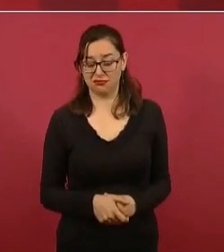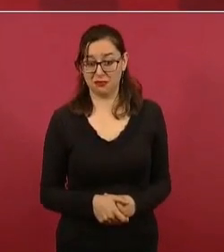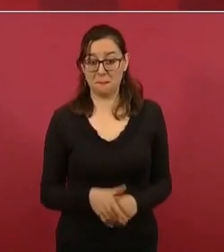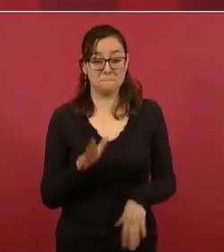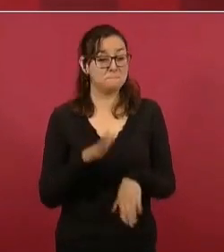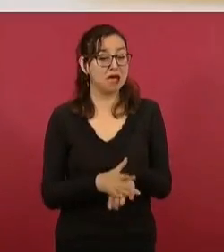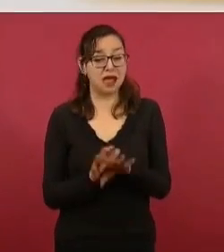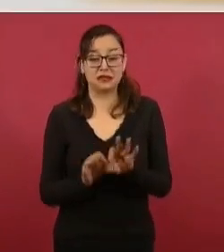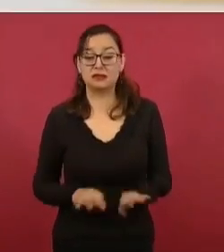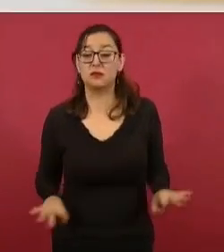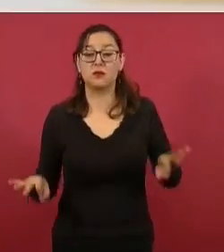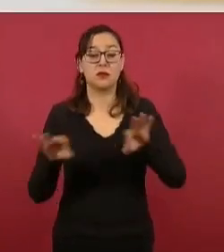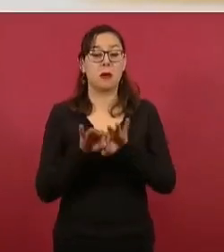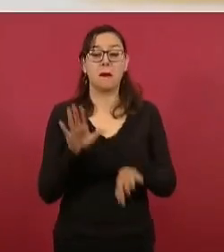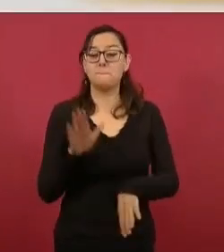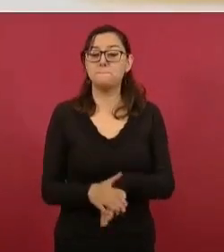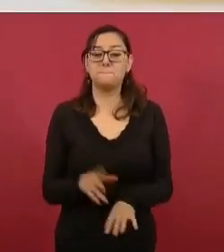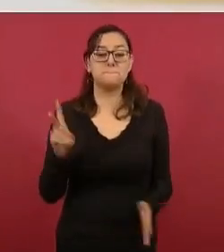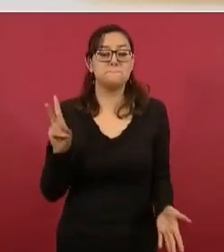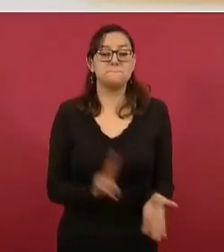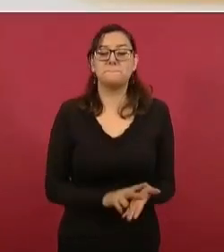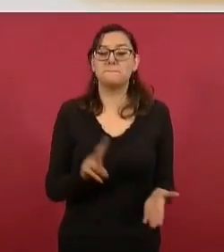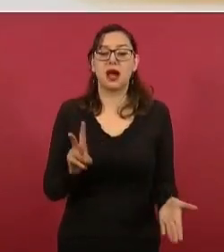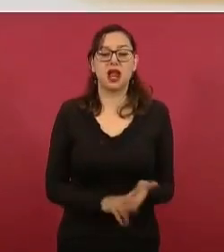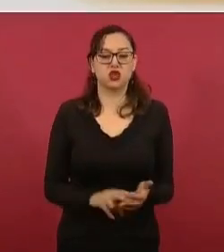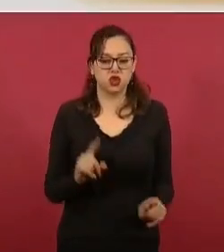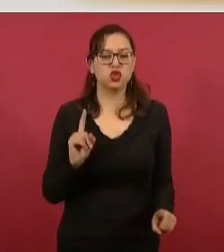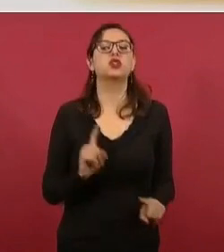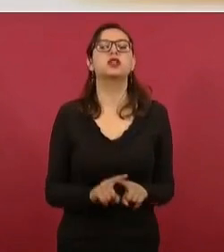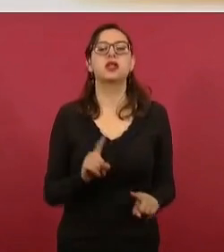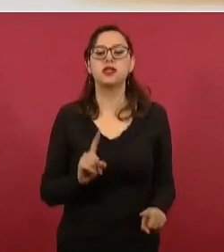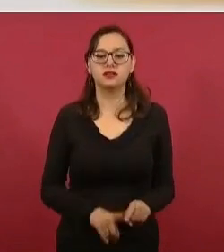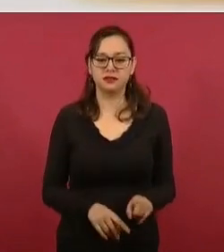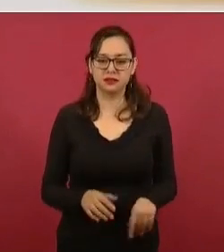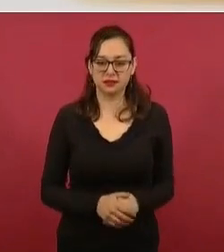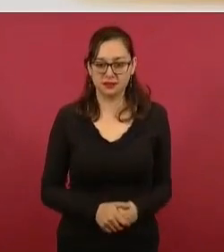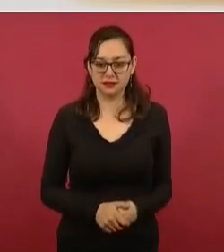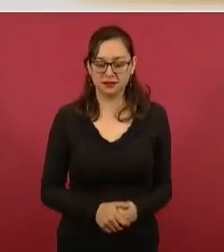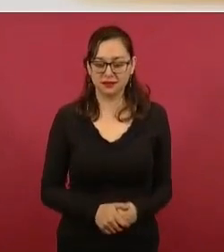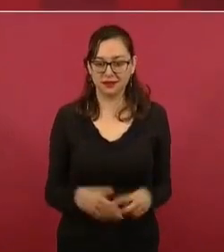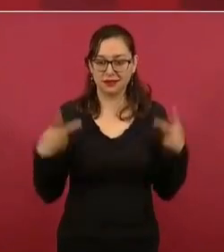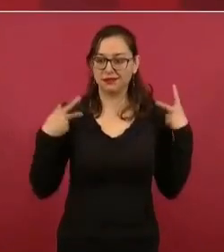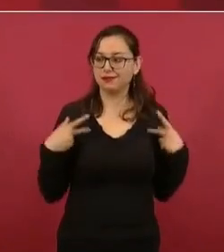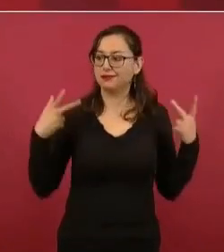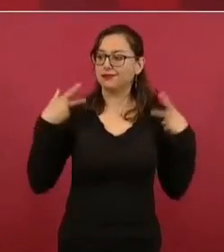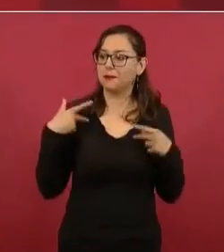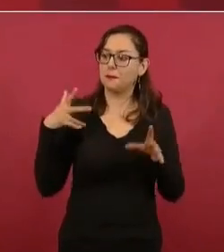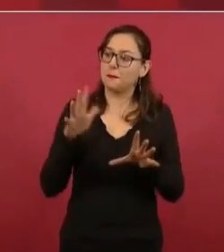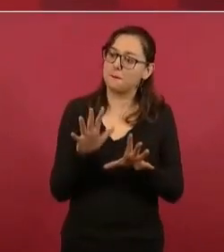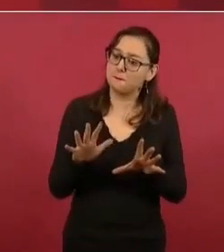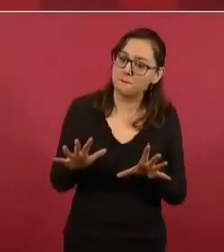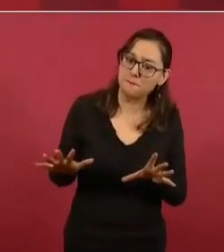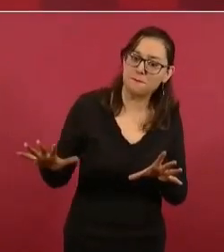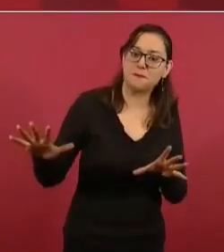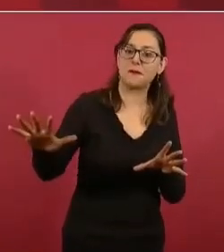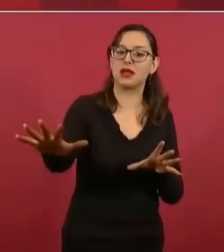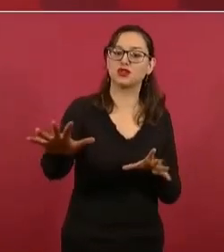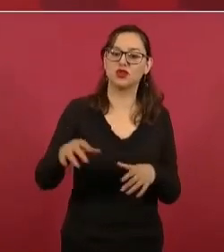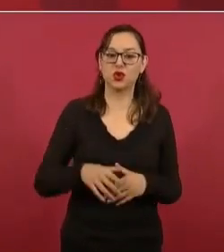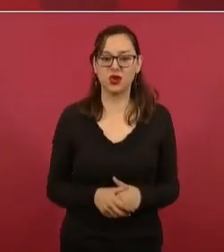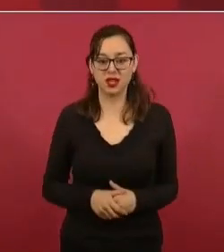Y vale lo mismo la opinión, el sentimiento de un